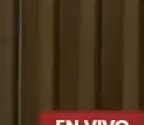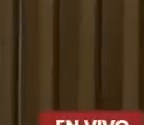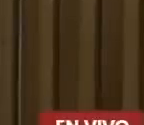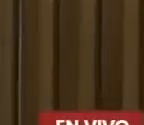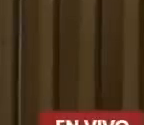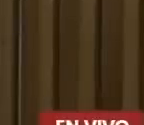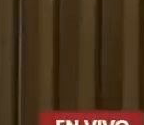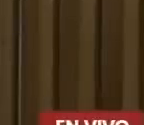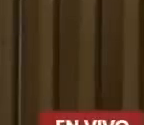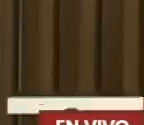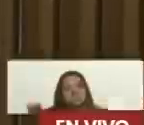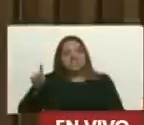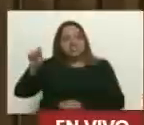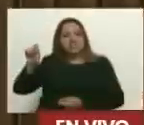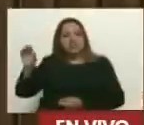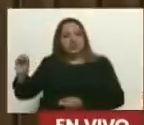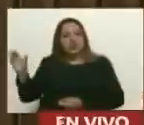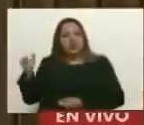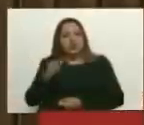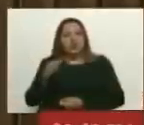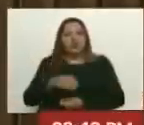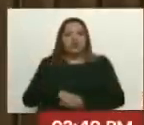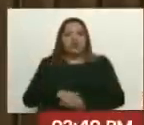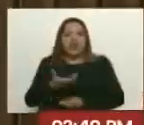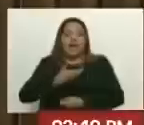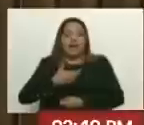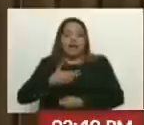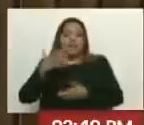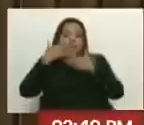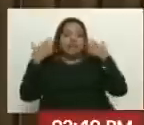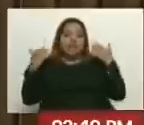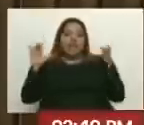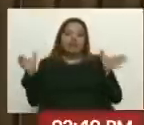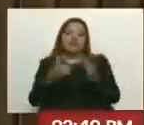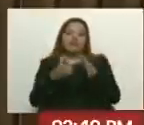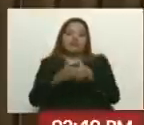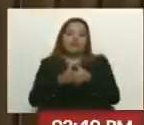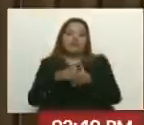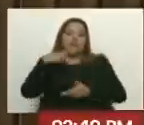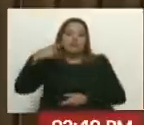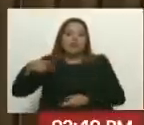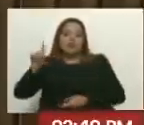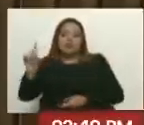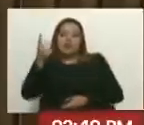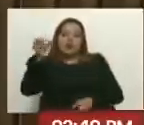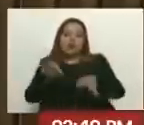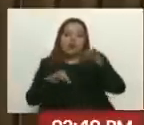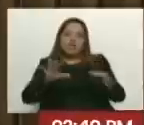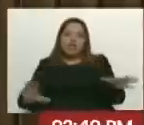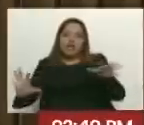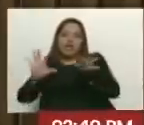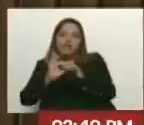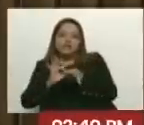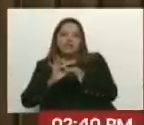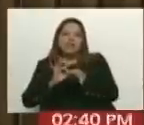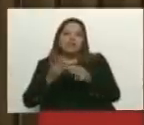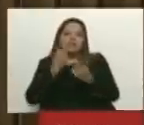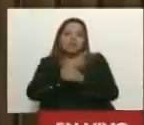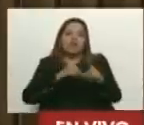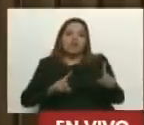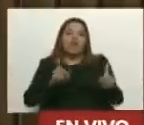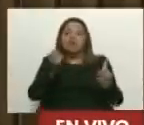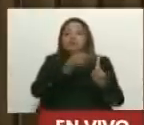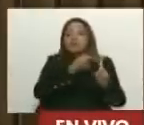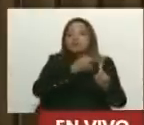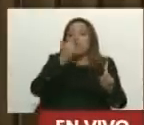alcalde del Tigre. Importante mencionar que pertenece al partido político Primero Justicia de Alianza Democrática. Uno de los